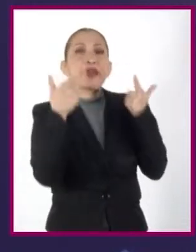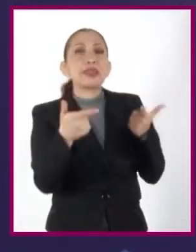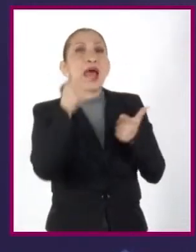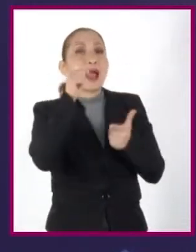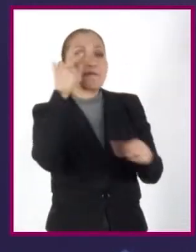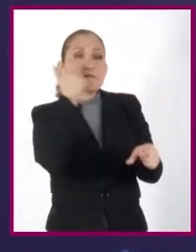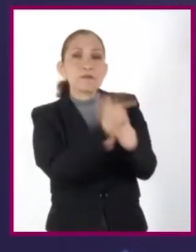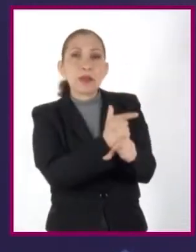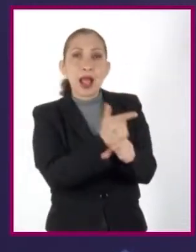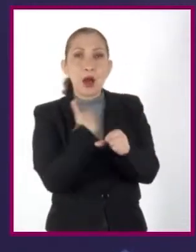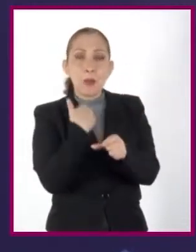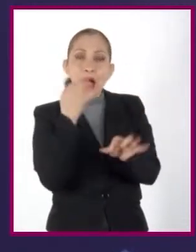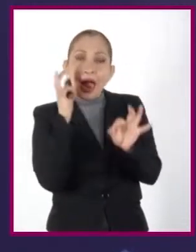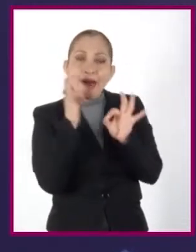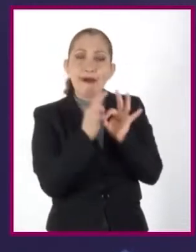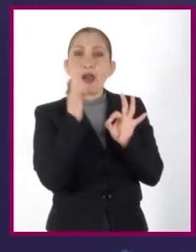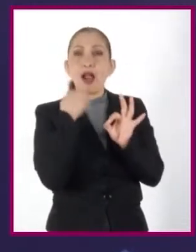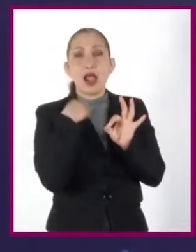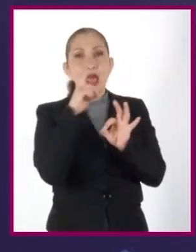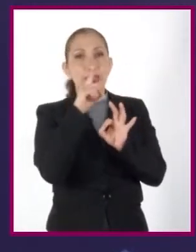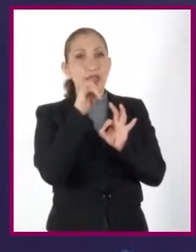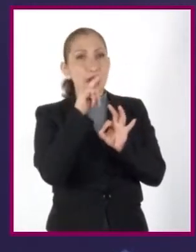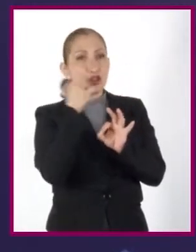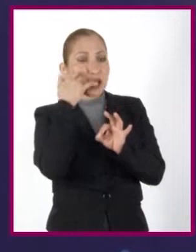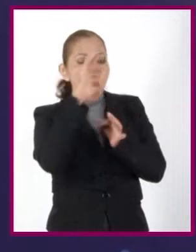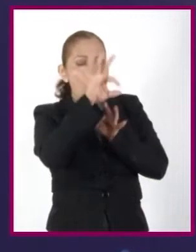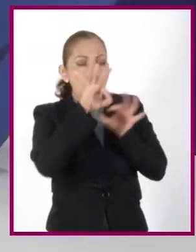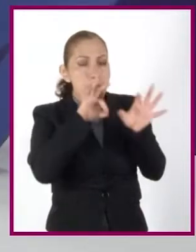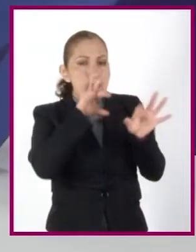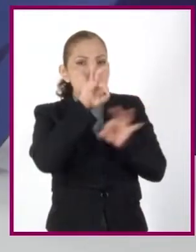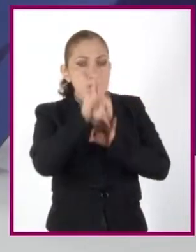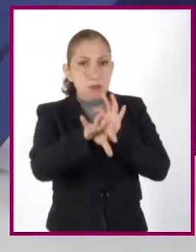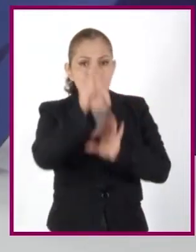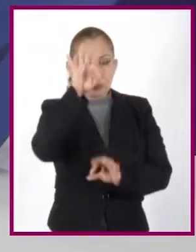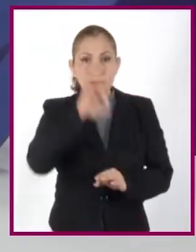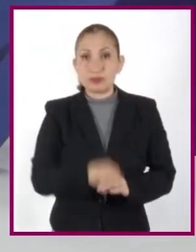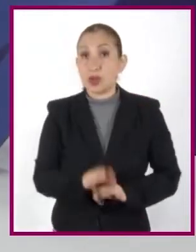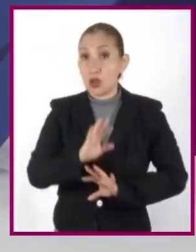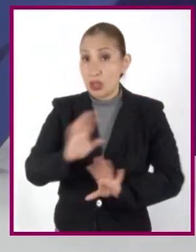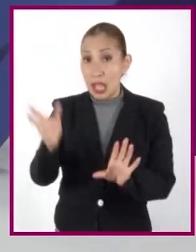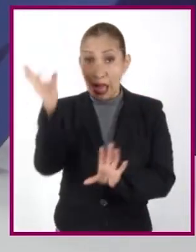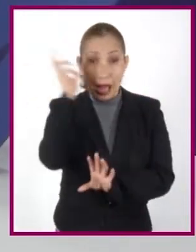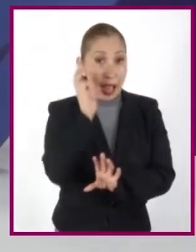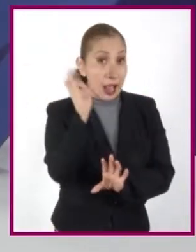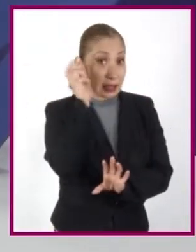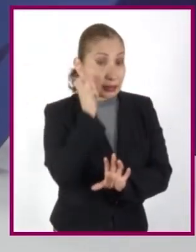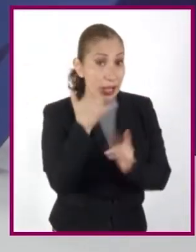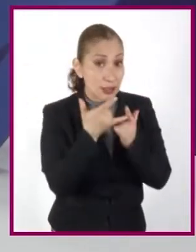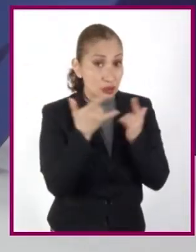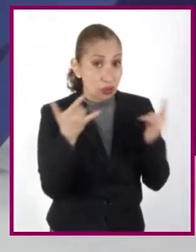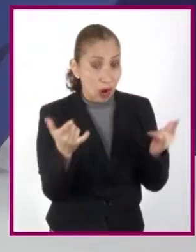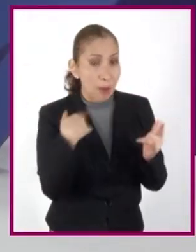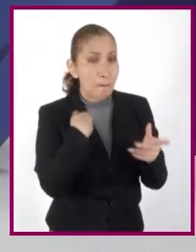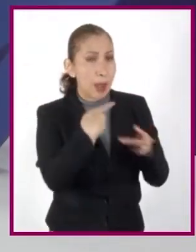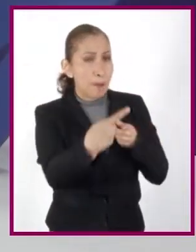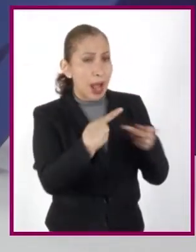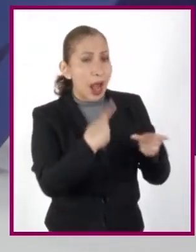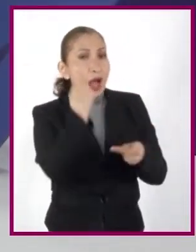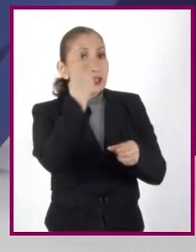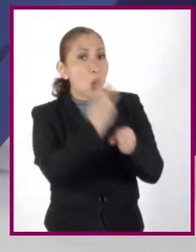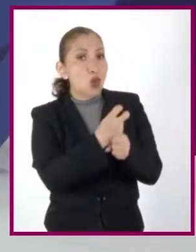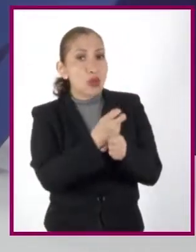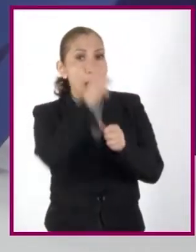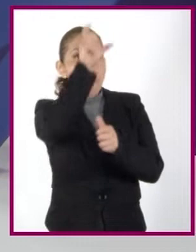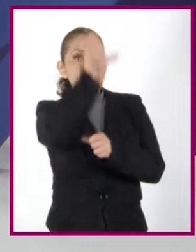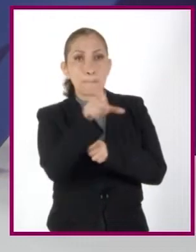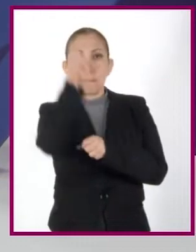e identificar con precisión los datos que deseamos obtener. Una vez escuchado el relato anterior, podemos elaborar una segunda